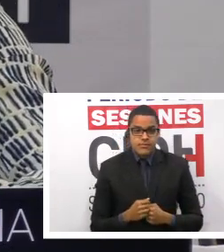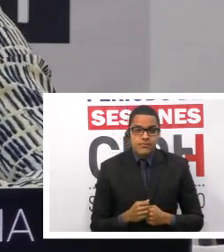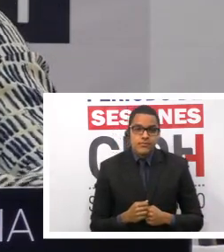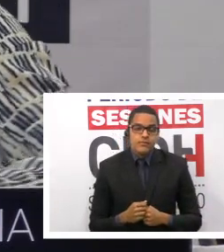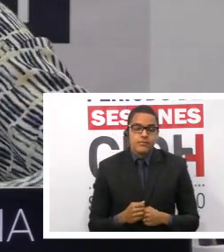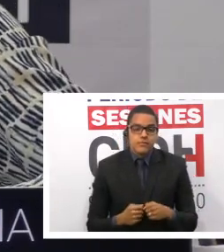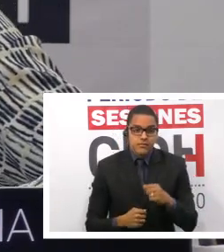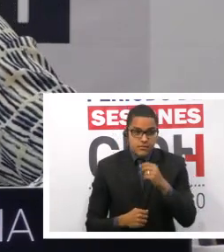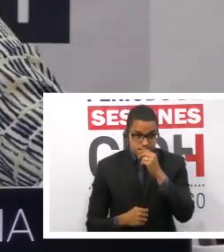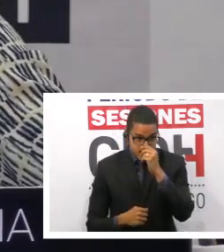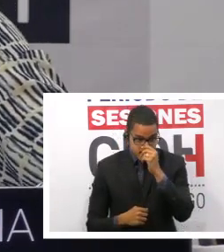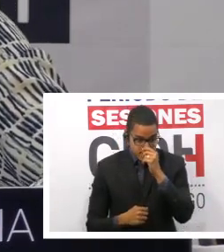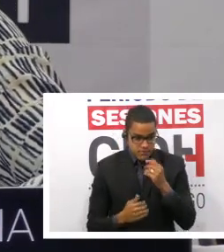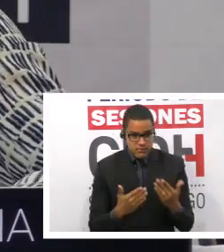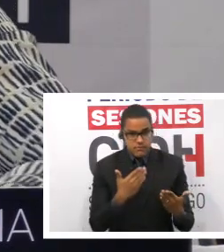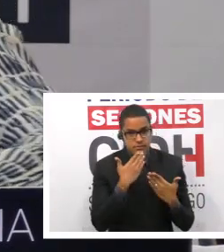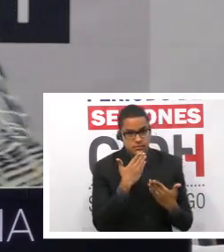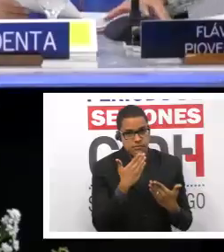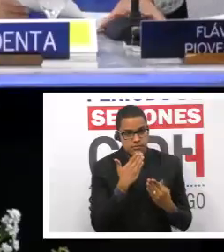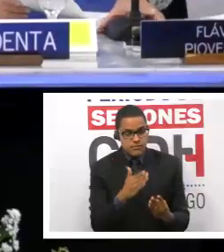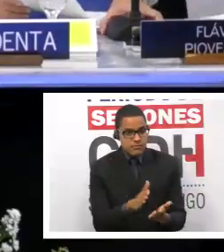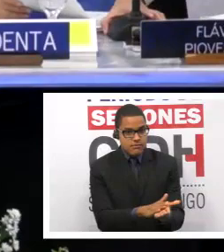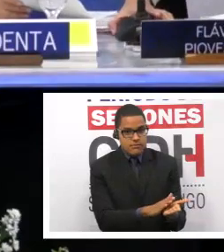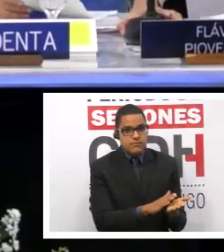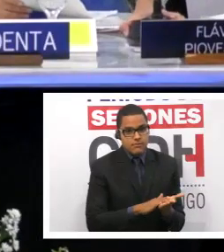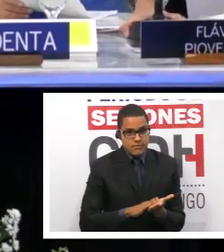empresas muchas gracias y felicitaciones